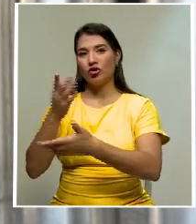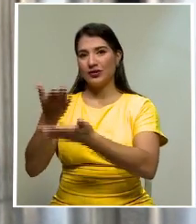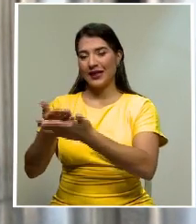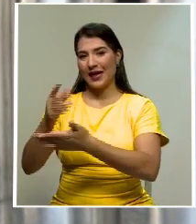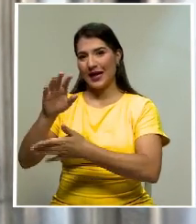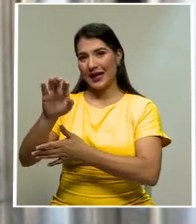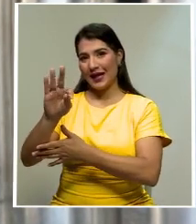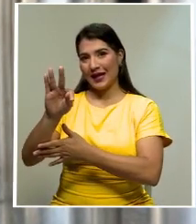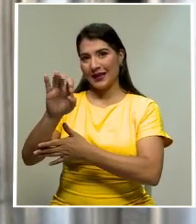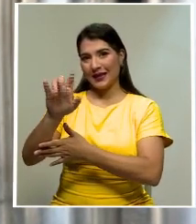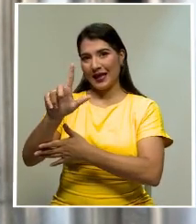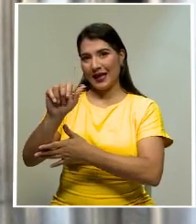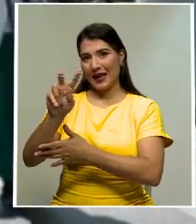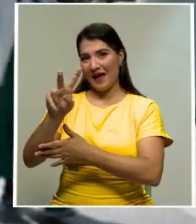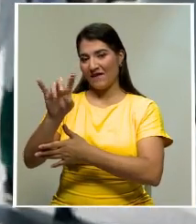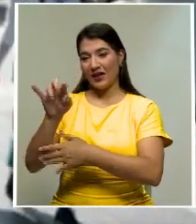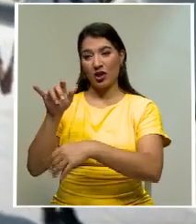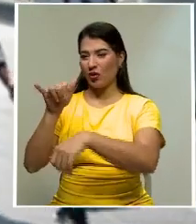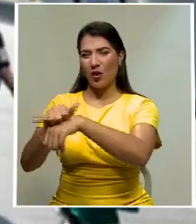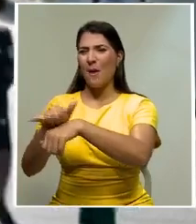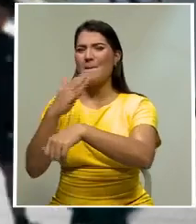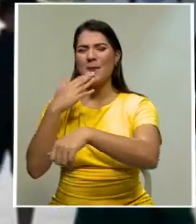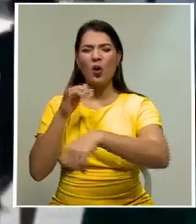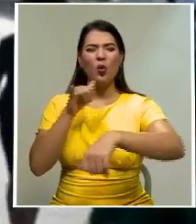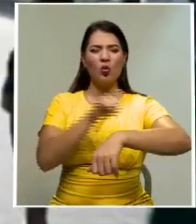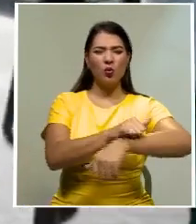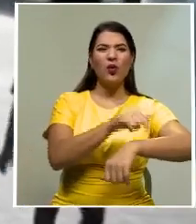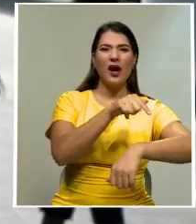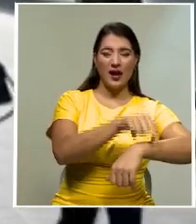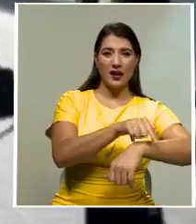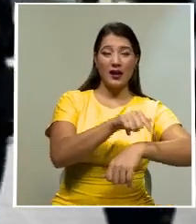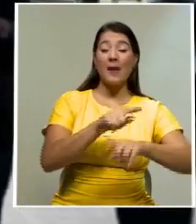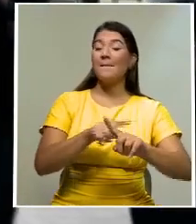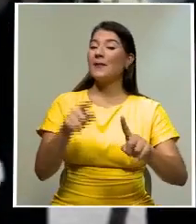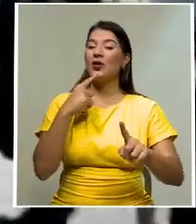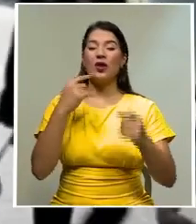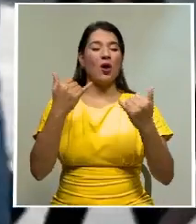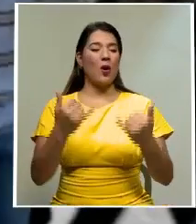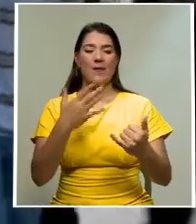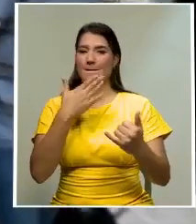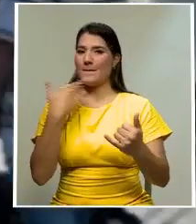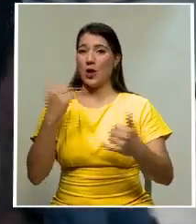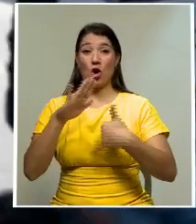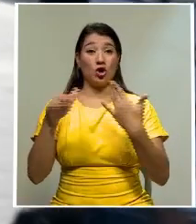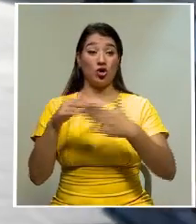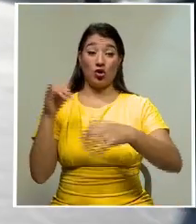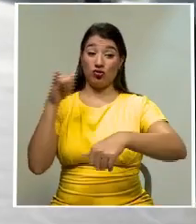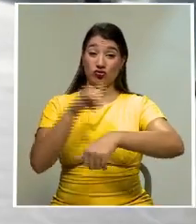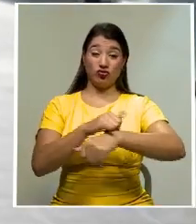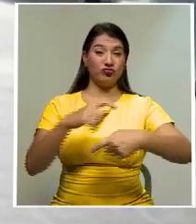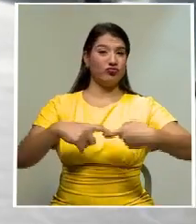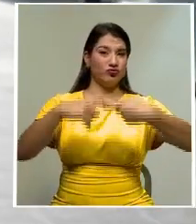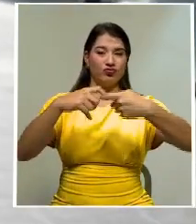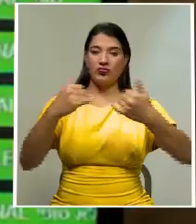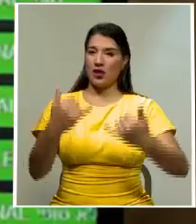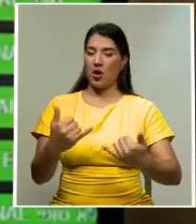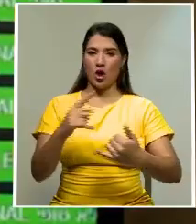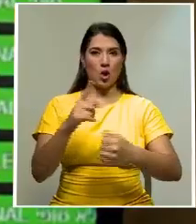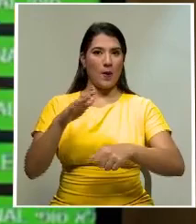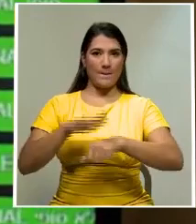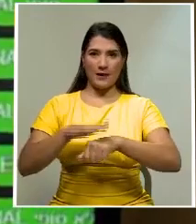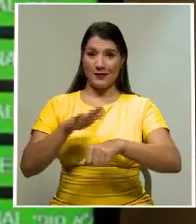Un portavoz de Hamas pidió a las aerolíneas internacionales que suspendan inmediatamente todos los vuelos con destino a Israel. Varias